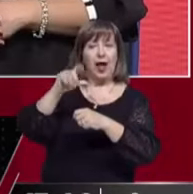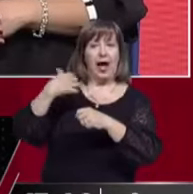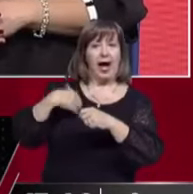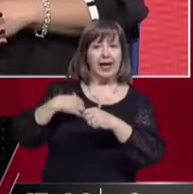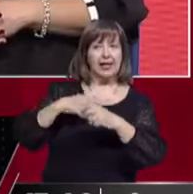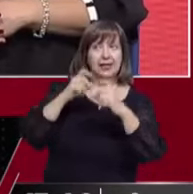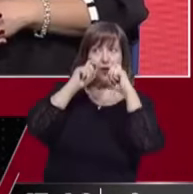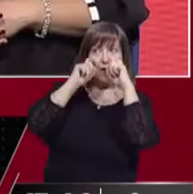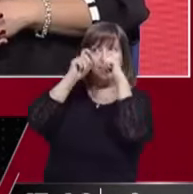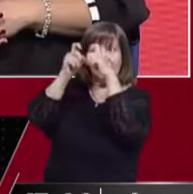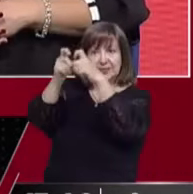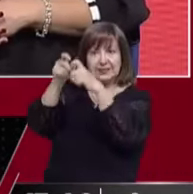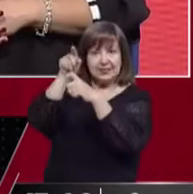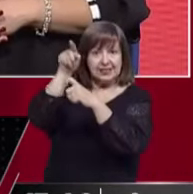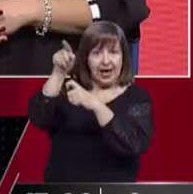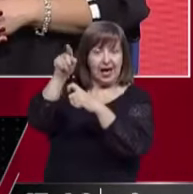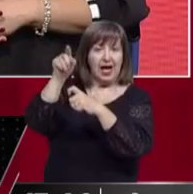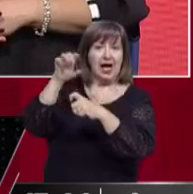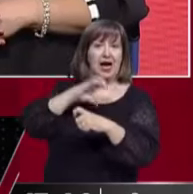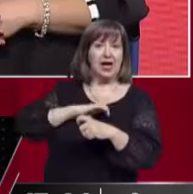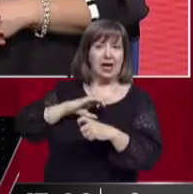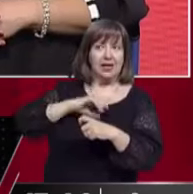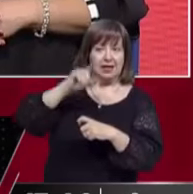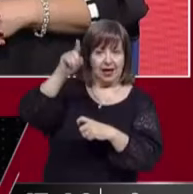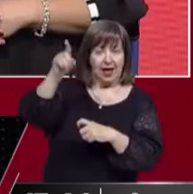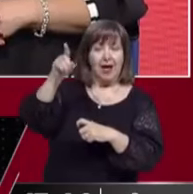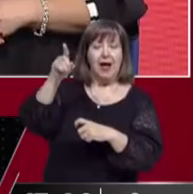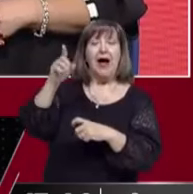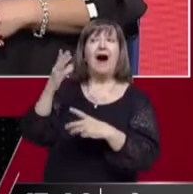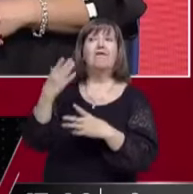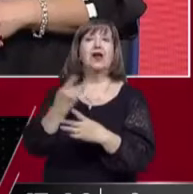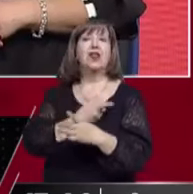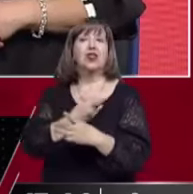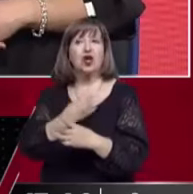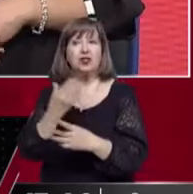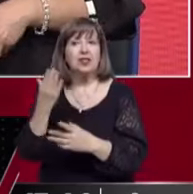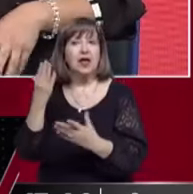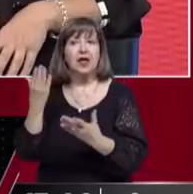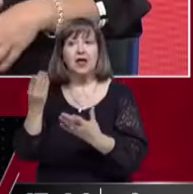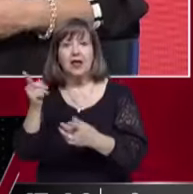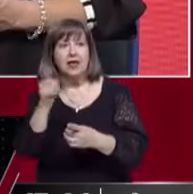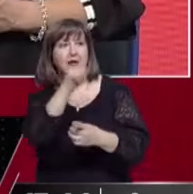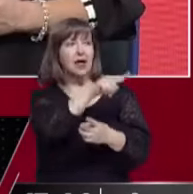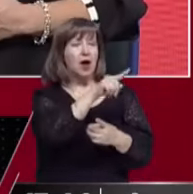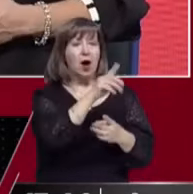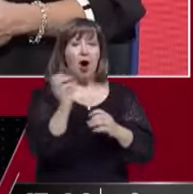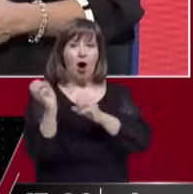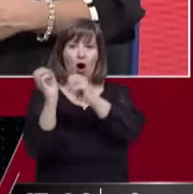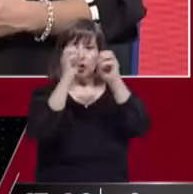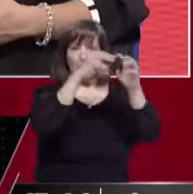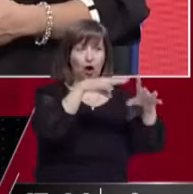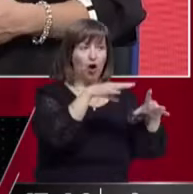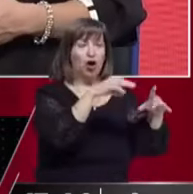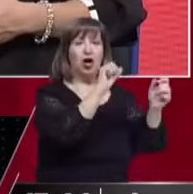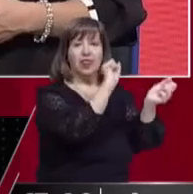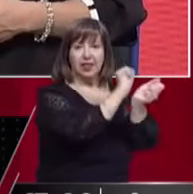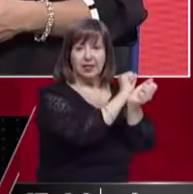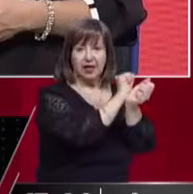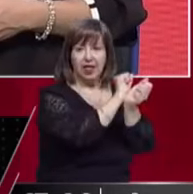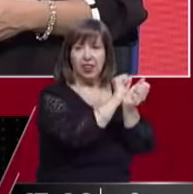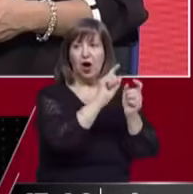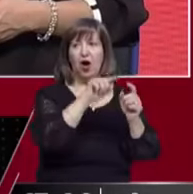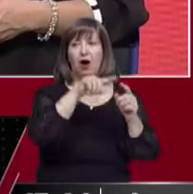en cierta medida es una tranquilidad, pero claro, ellos quieren tener la confirmación de que Alejo está en un lugar un poco mejor. Tampoco saben si solamente